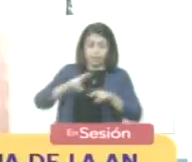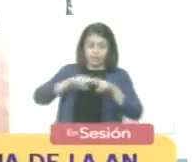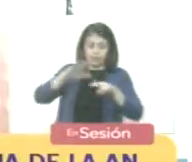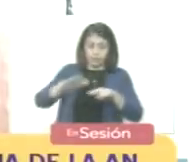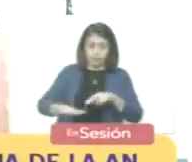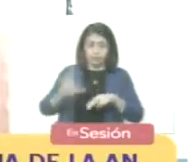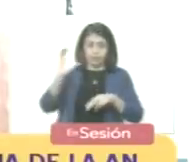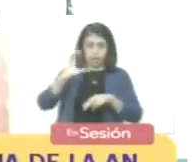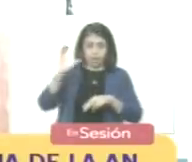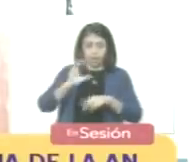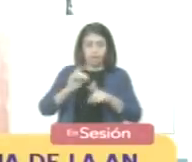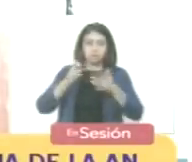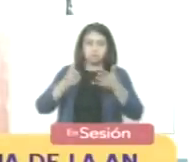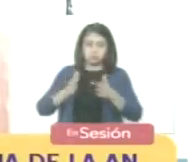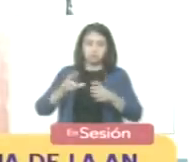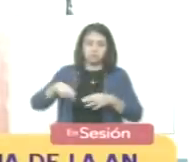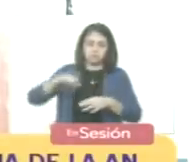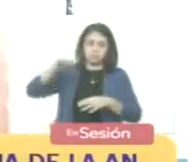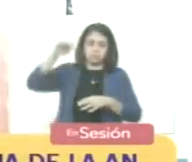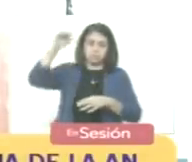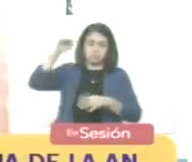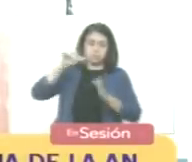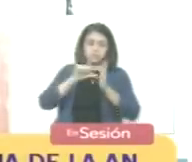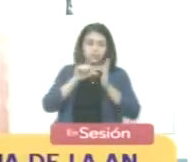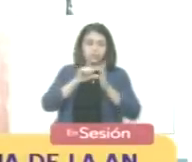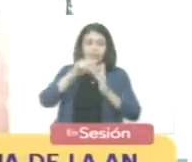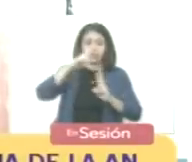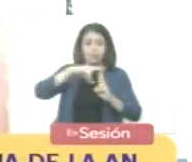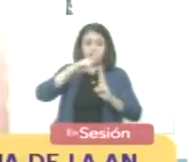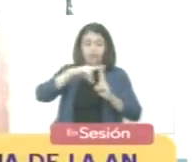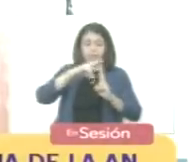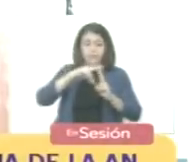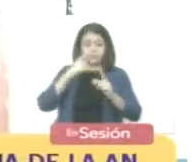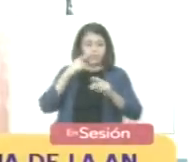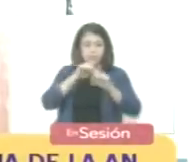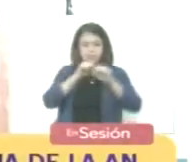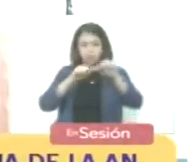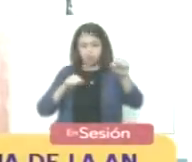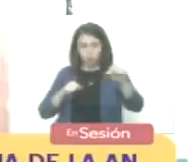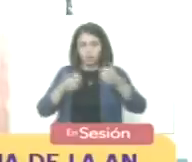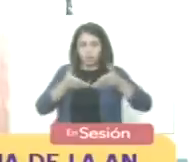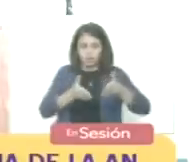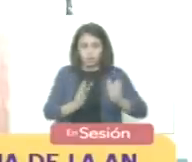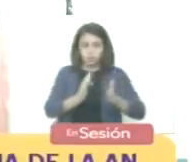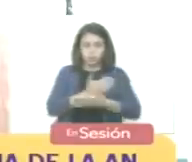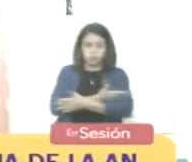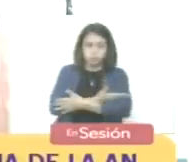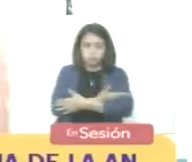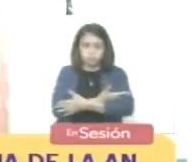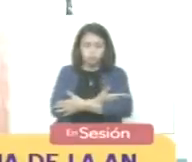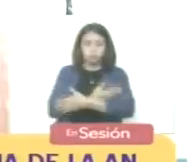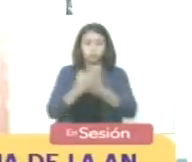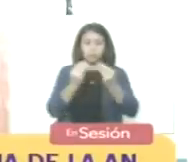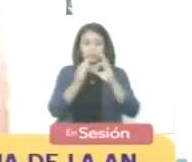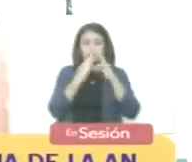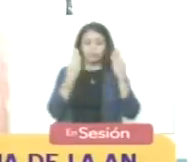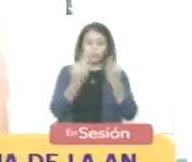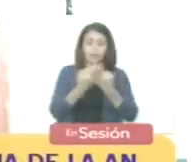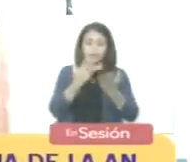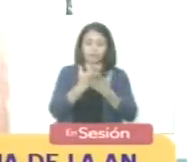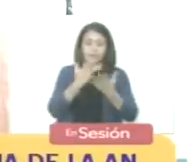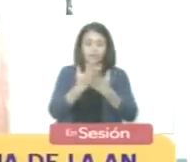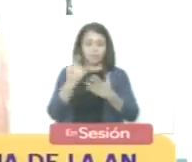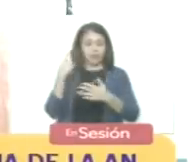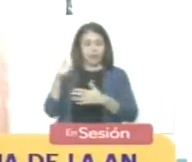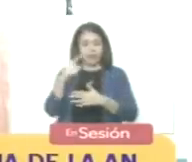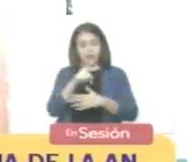en 1950 por allá por el estado Táchira, en San Cristóbal, y como muchas familias, él siempre